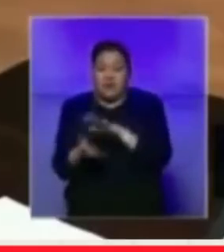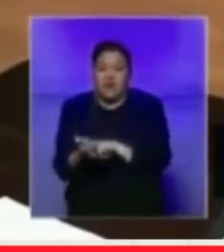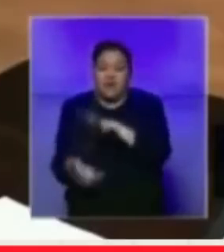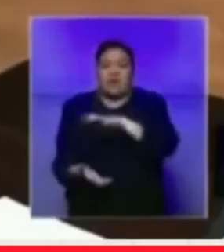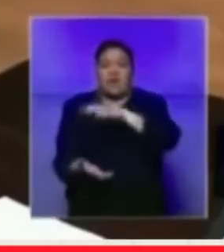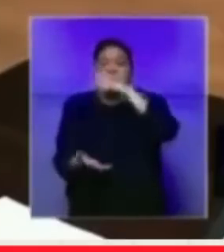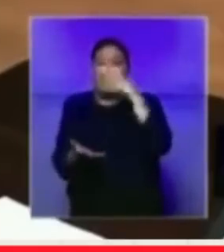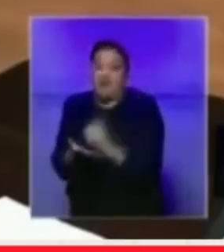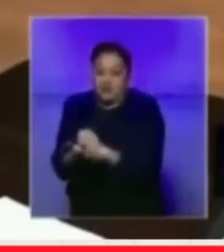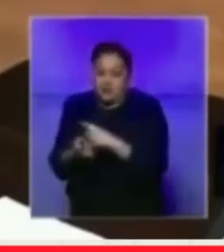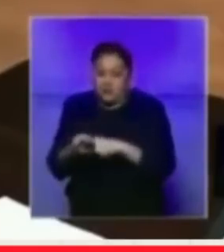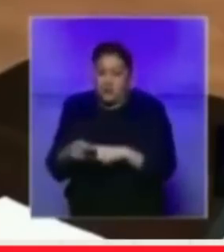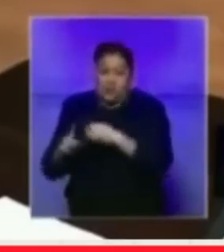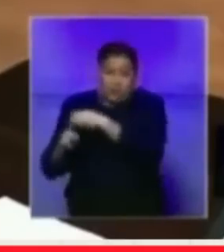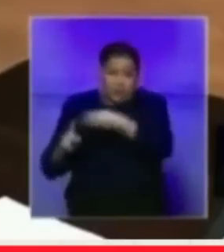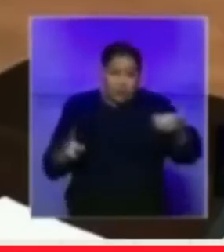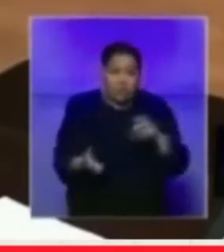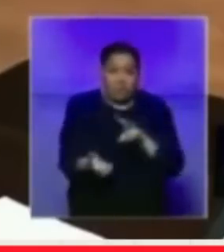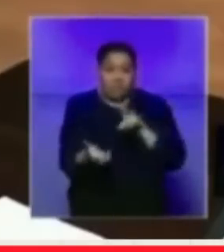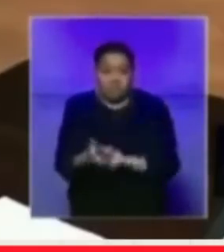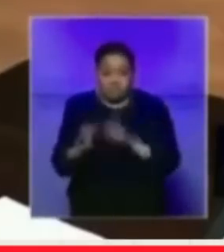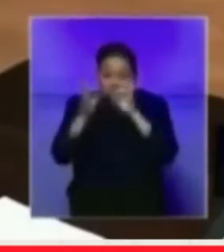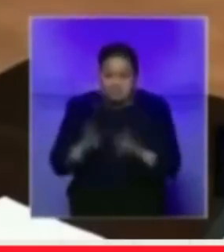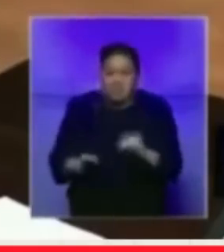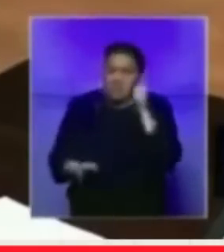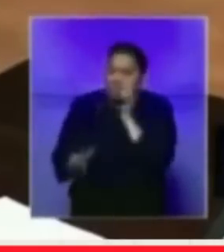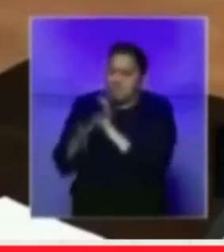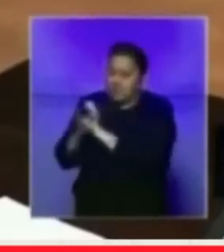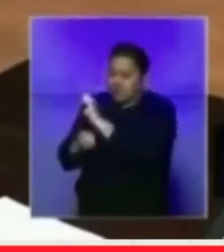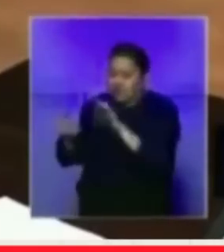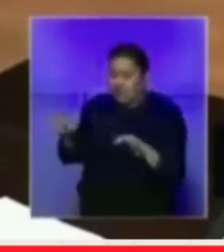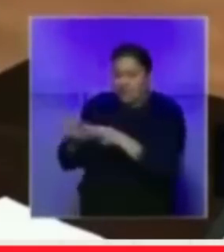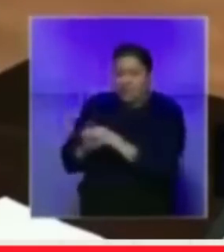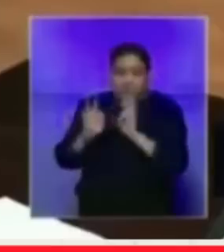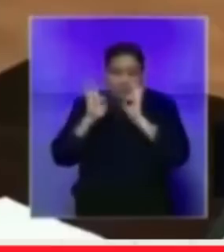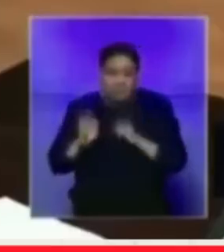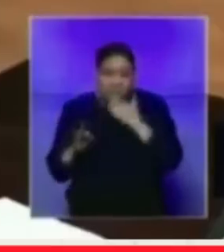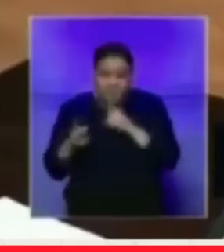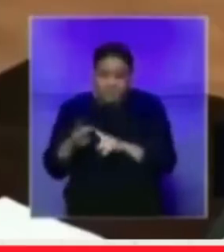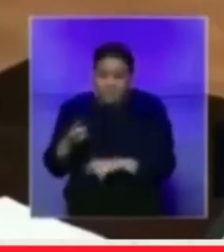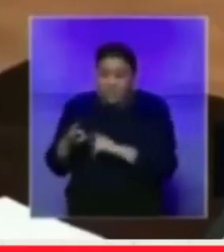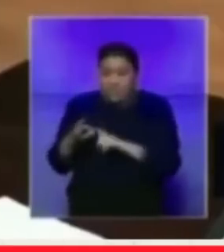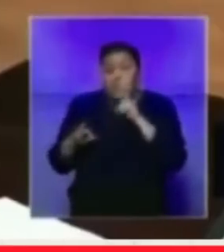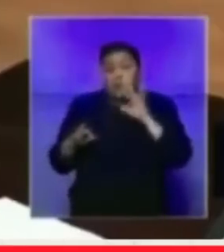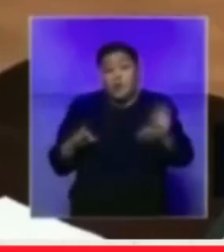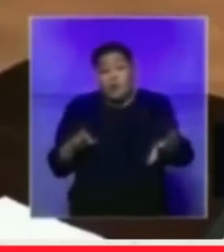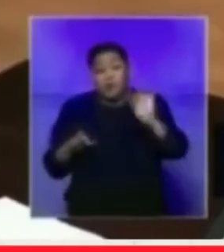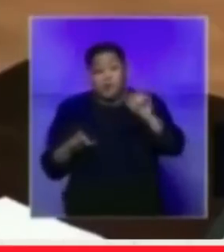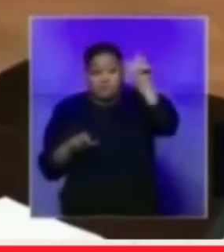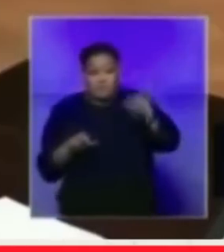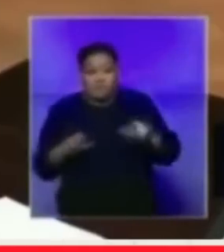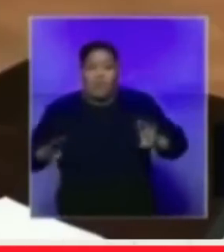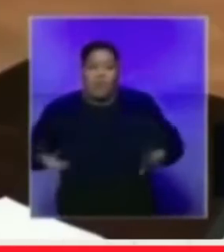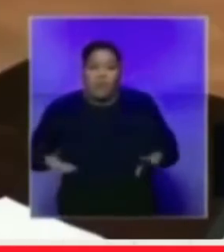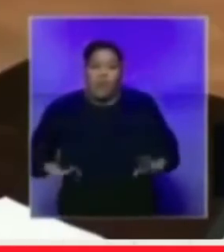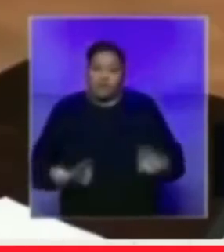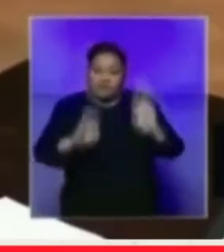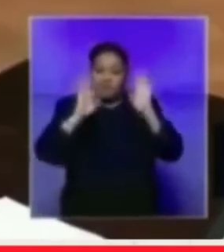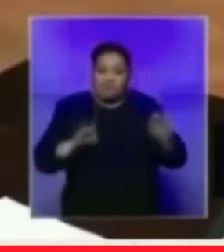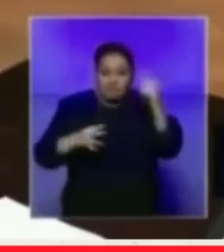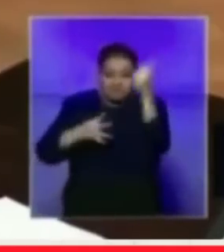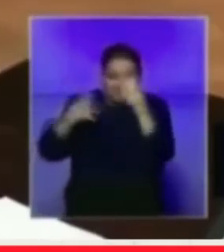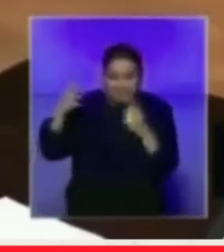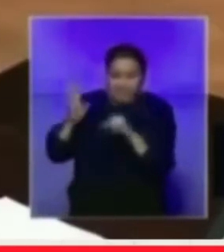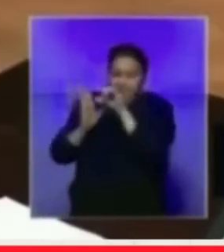votos, que la elección es válida por cumplir los principios constitucionales y que ella es elegible por reunir los requisitos establecidos en